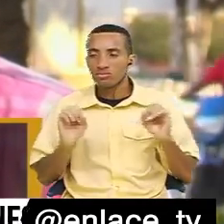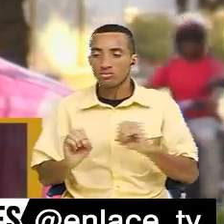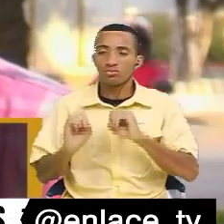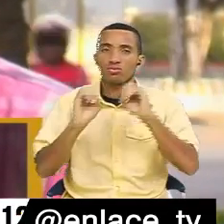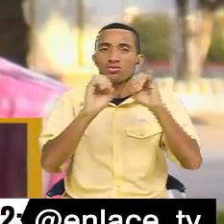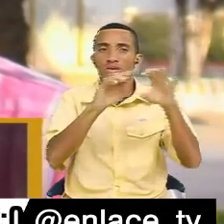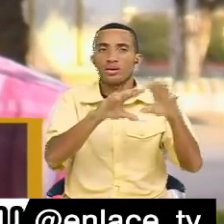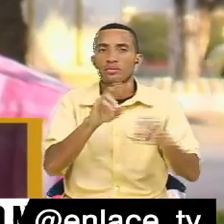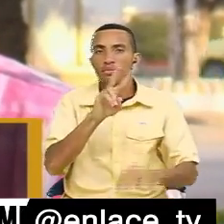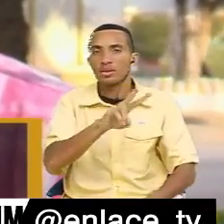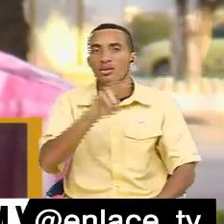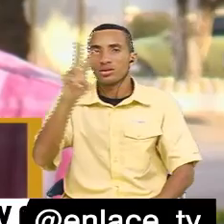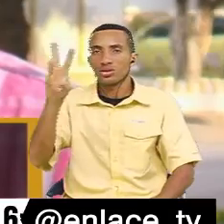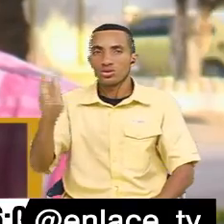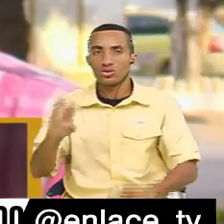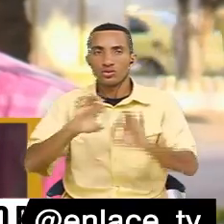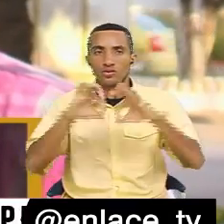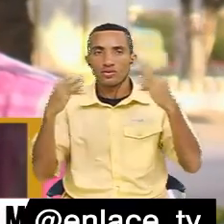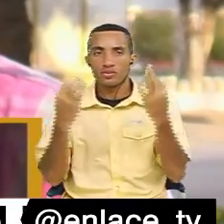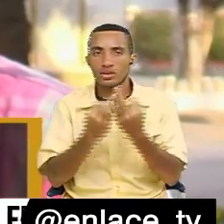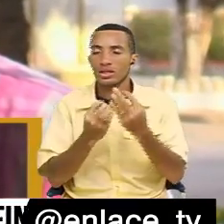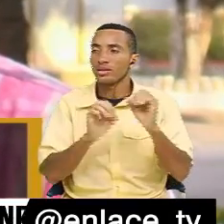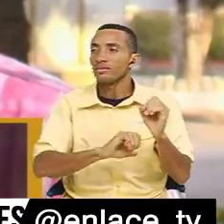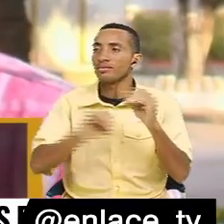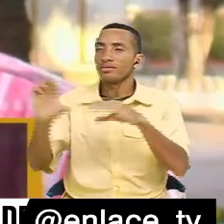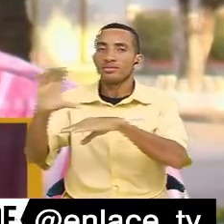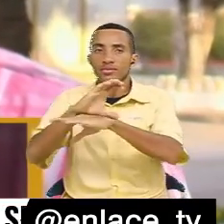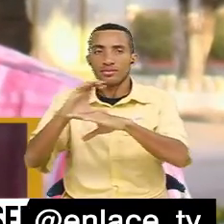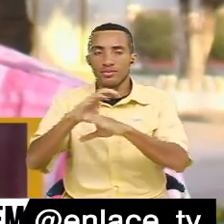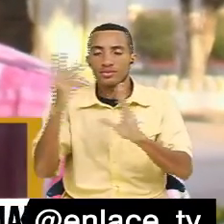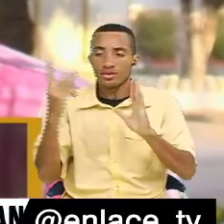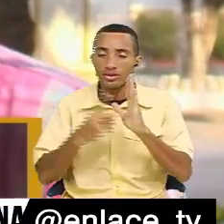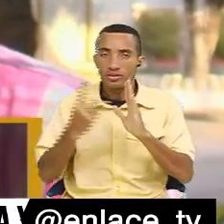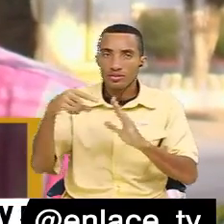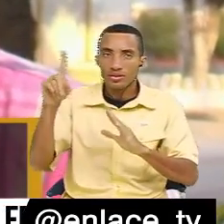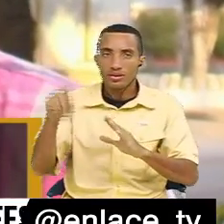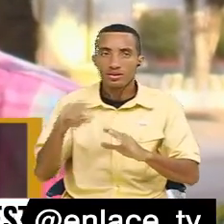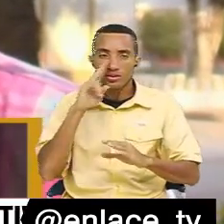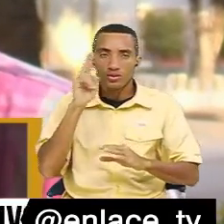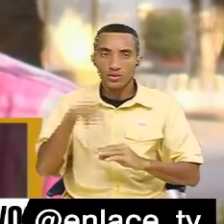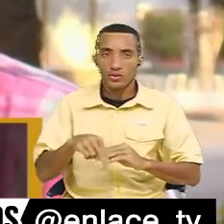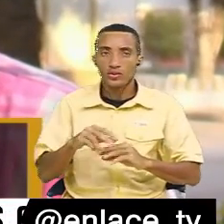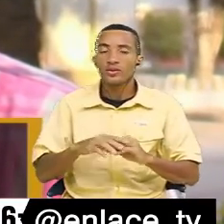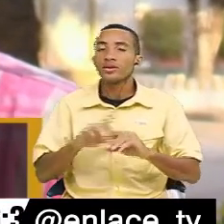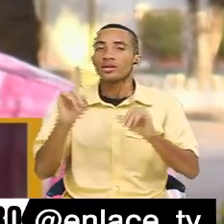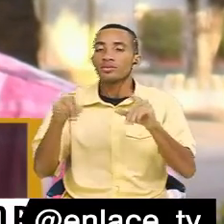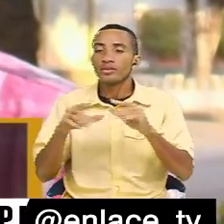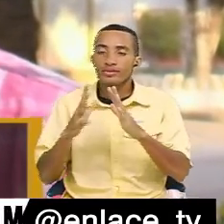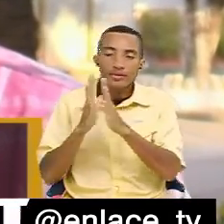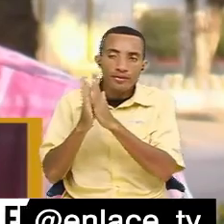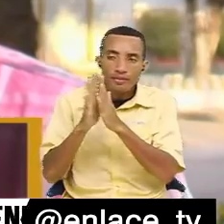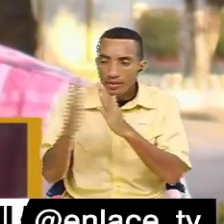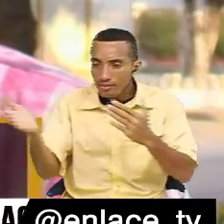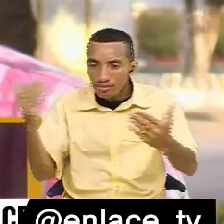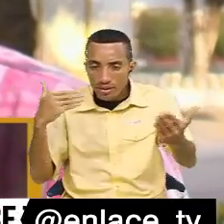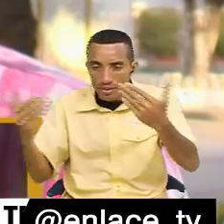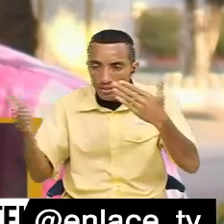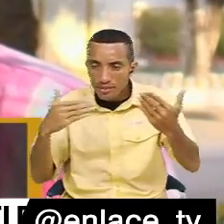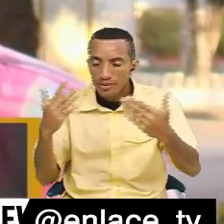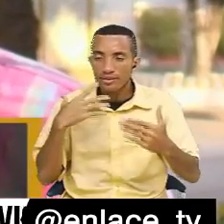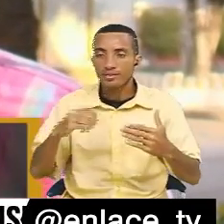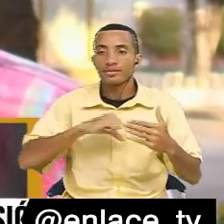de 28 familias han tenido que abandonar la ciudad en el transcurso de 2016. A partir de información compilada por diferentes organizaciones defensoras de derechos